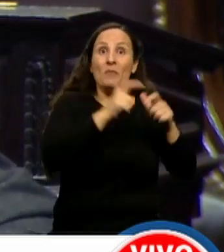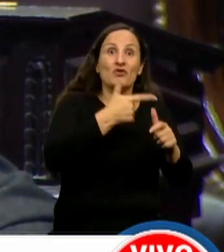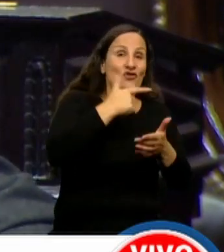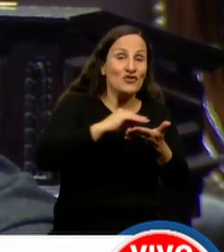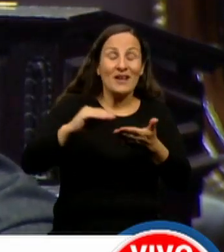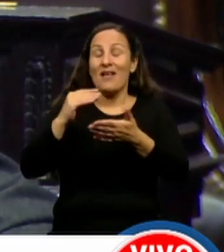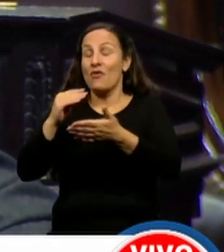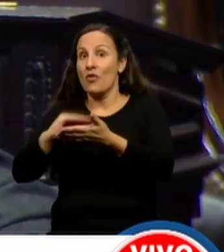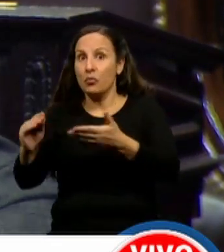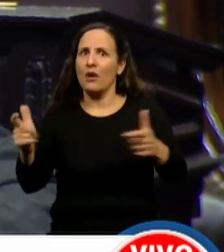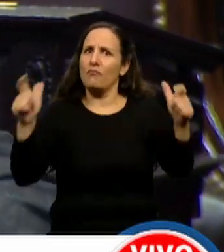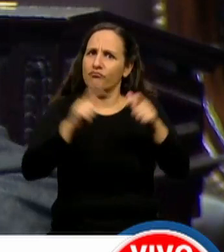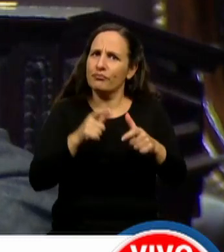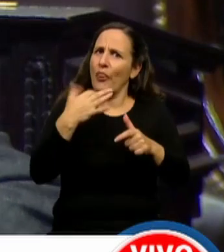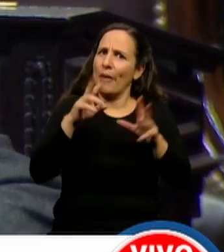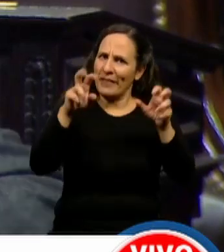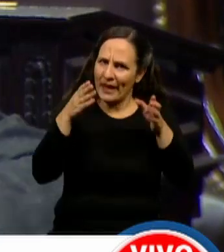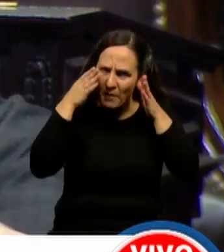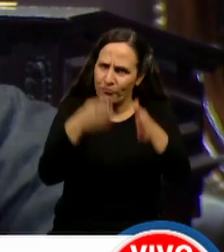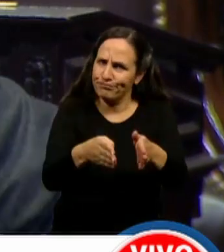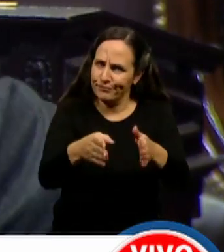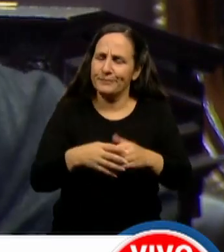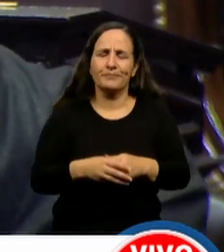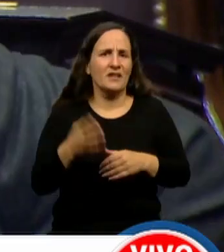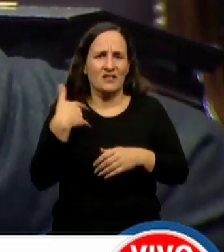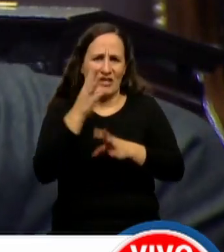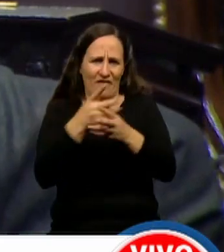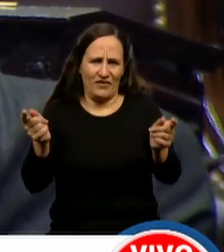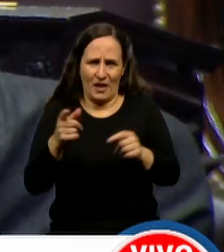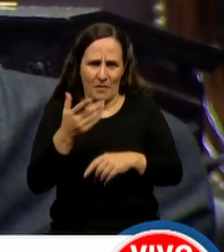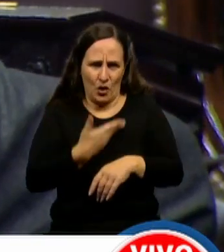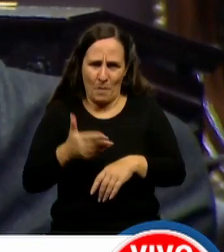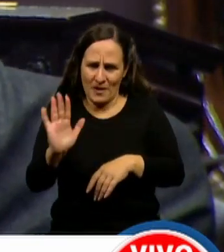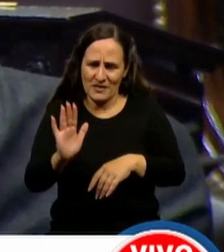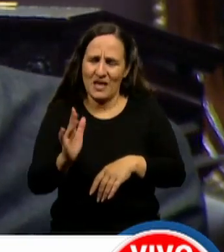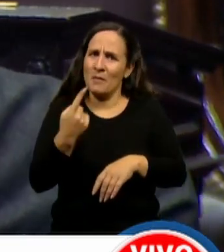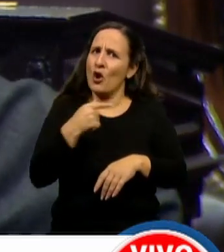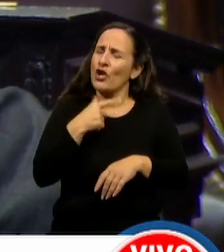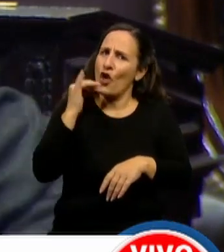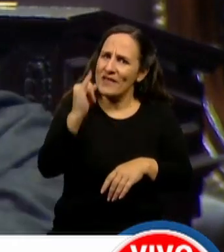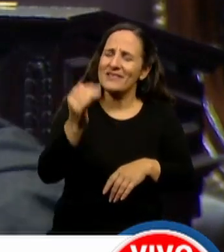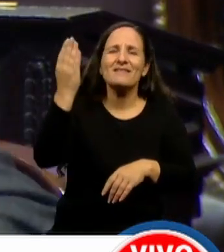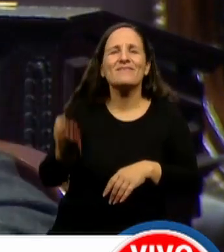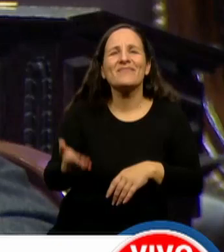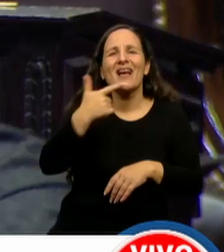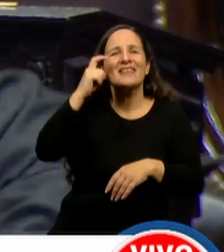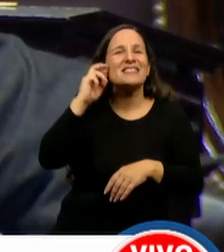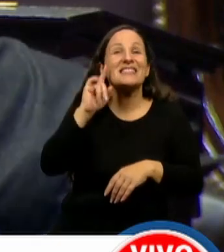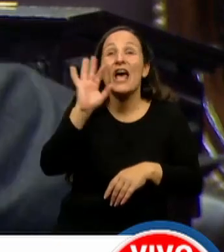tema. Termino con esto, presidente. Quiero decirte, Sergio, donde quiera que